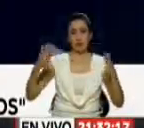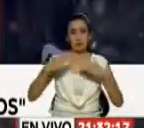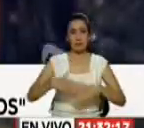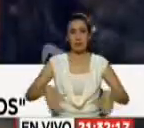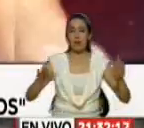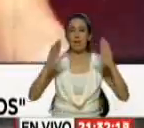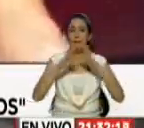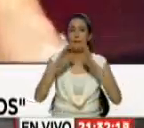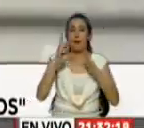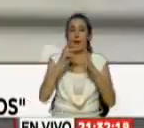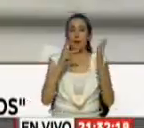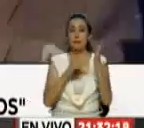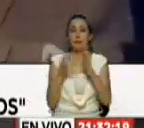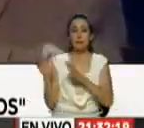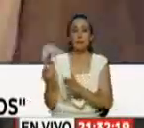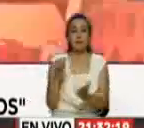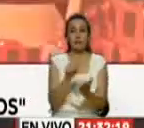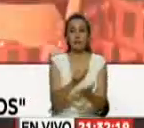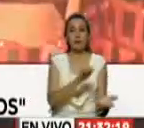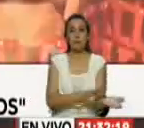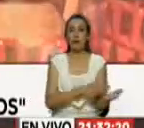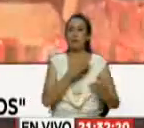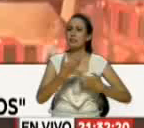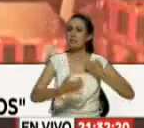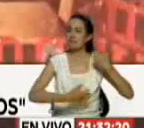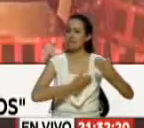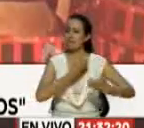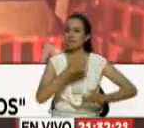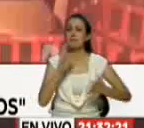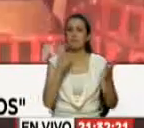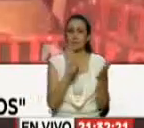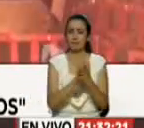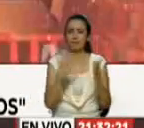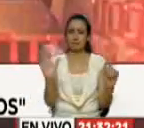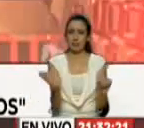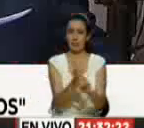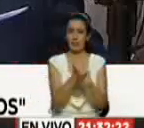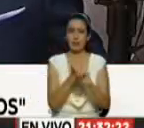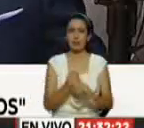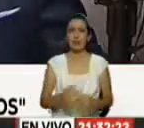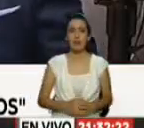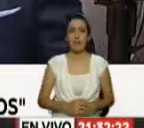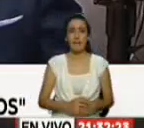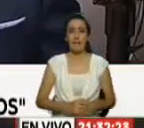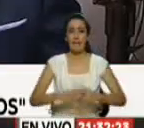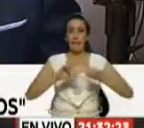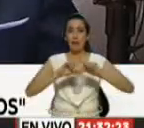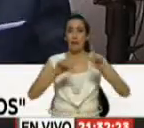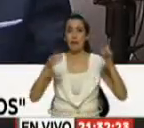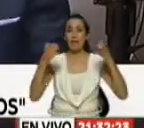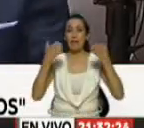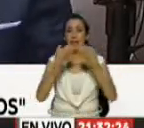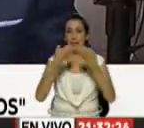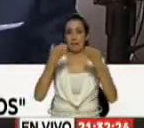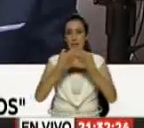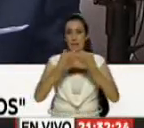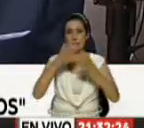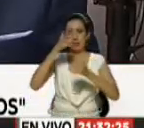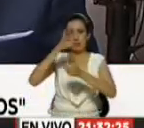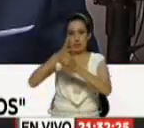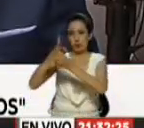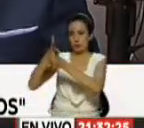Al finalizar esta etapa del proyecto, manifestó sentirse satisfecho con lo alcanzado hasta el momento. Pero el equipo técnico,